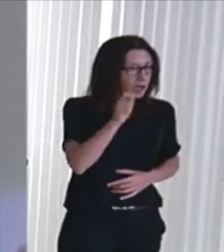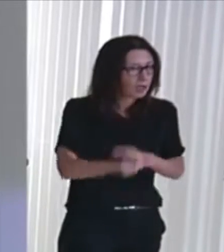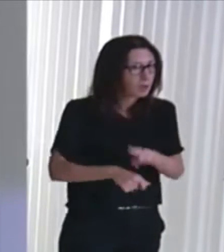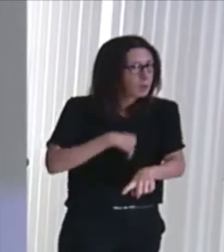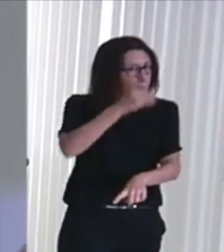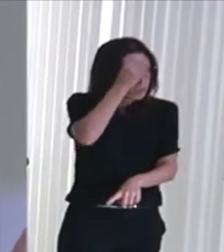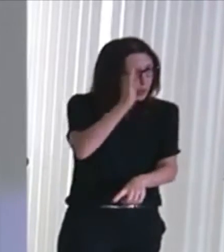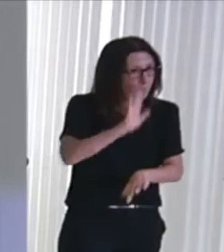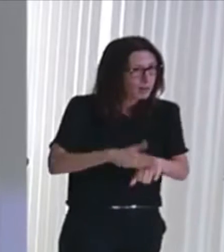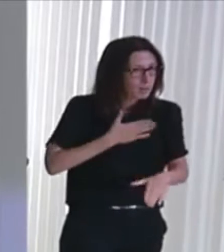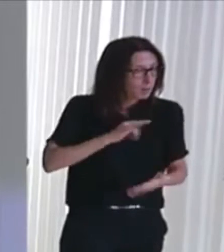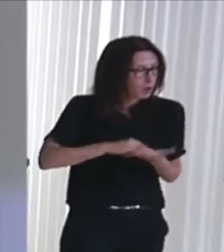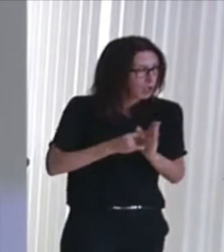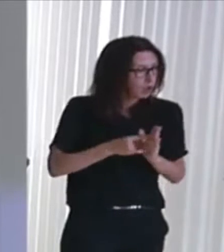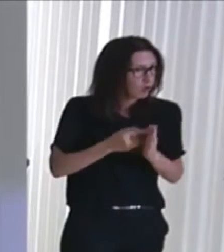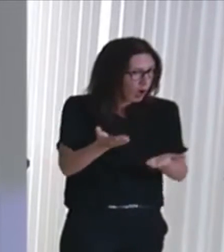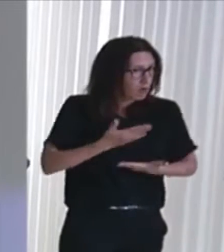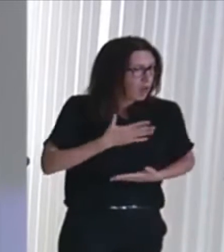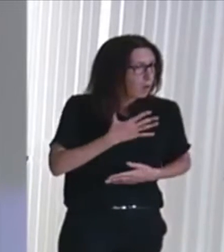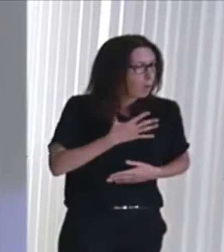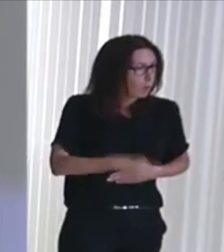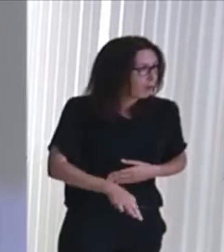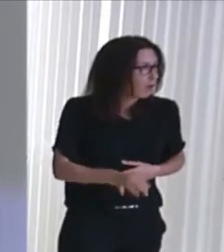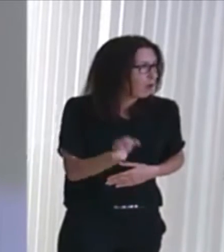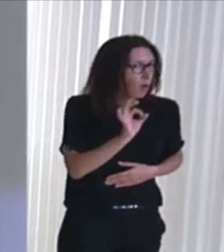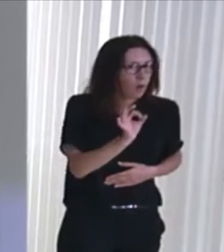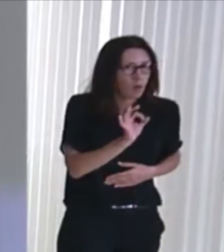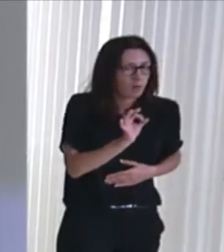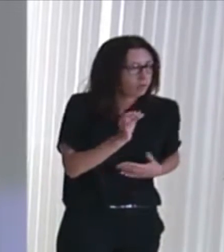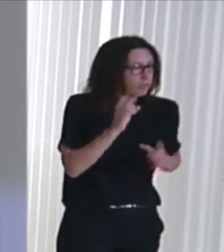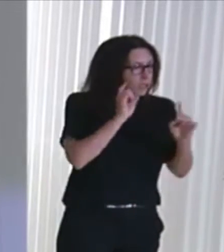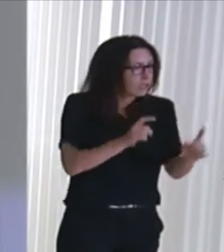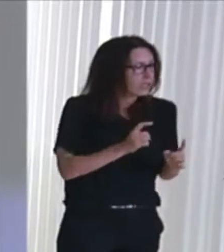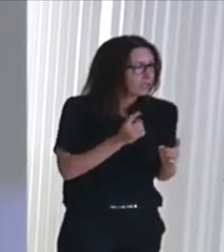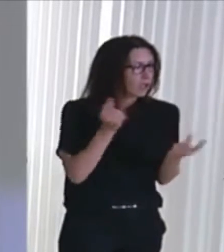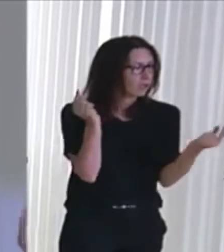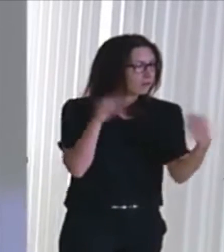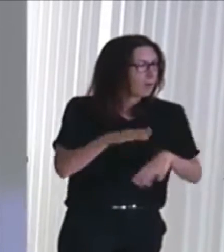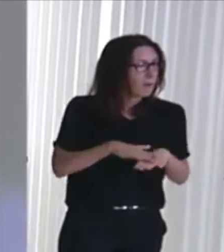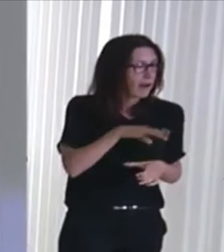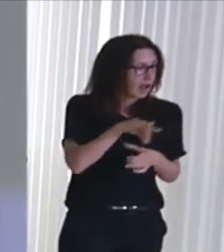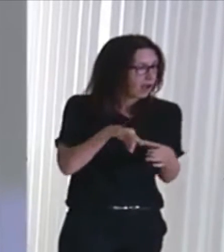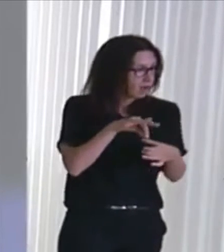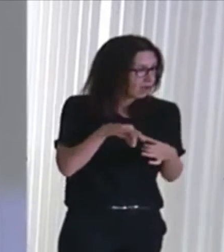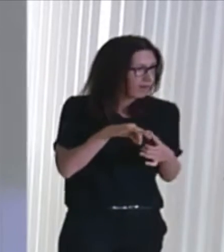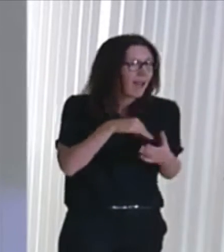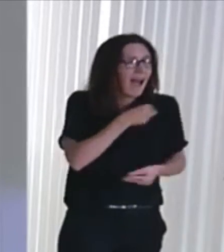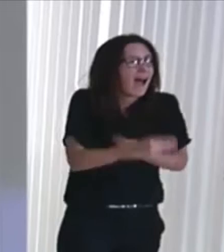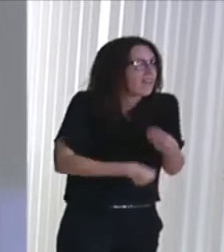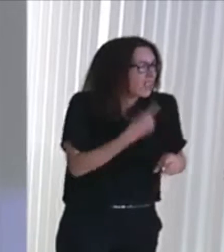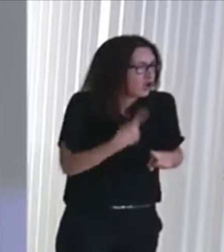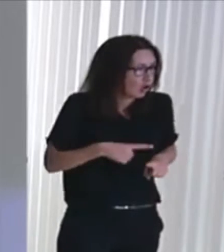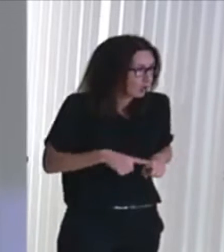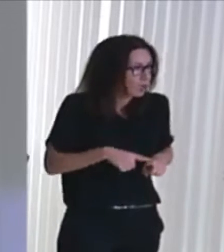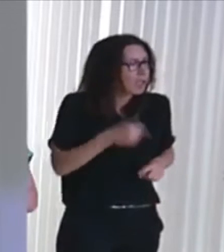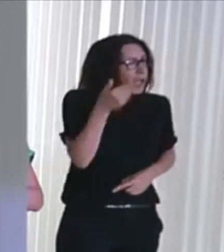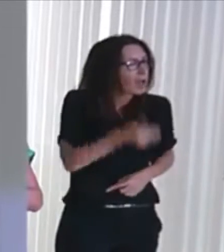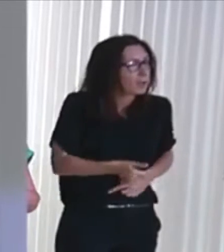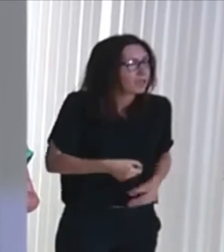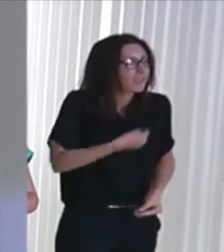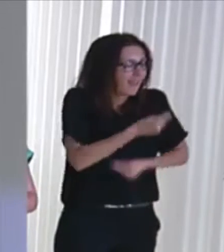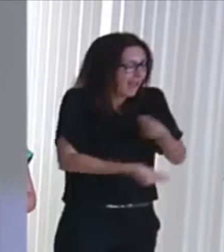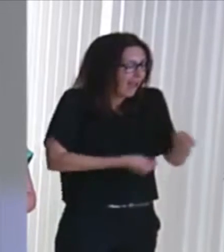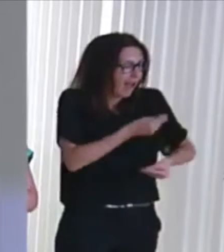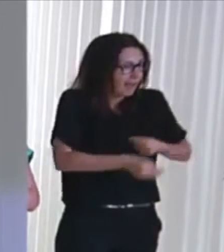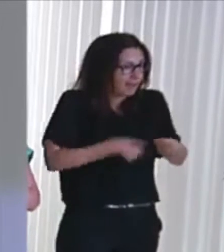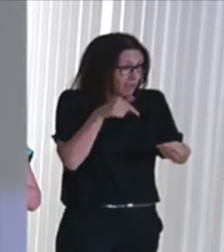te pueda ayudar en tu proyecto, o escribir, o intentar quedar a tomar un café con alguien. Hacer cosas, hacer. Porque hacer es lo que te